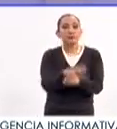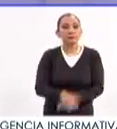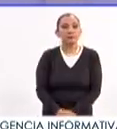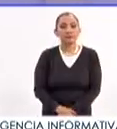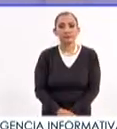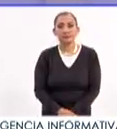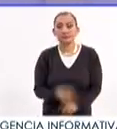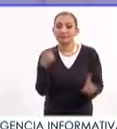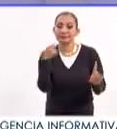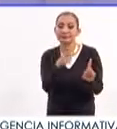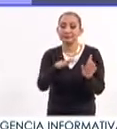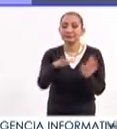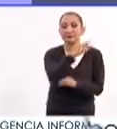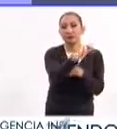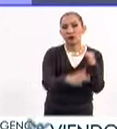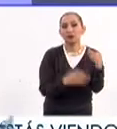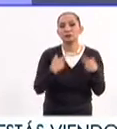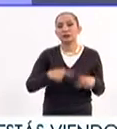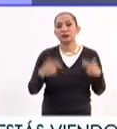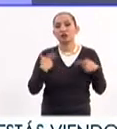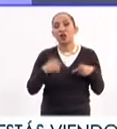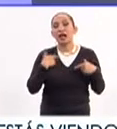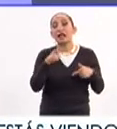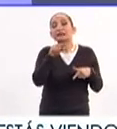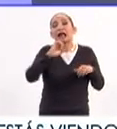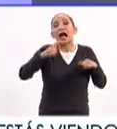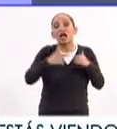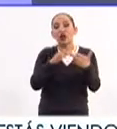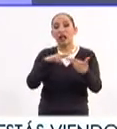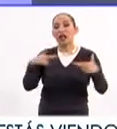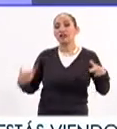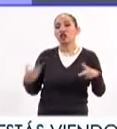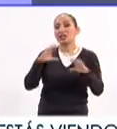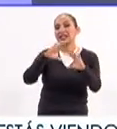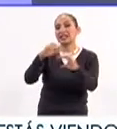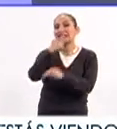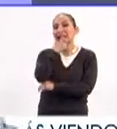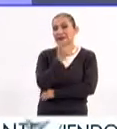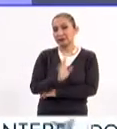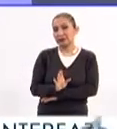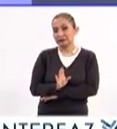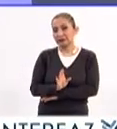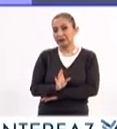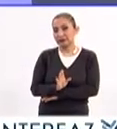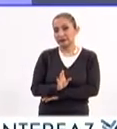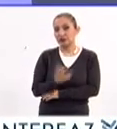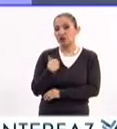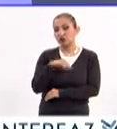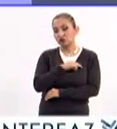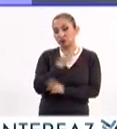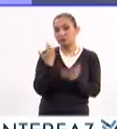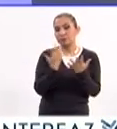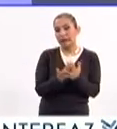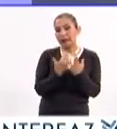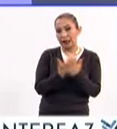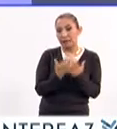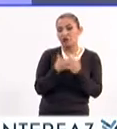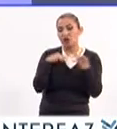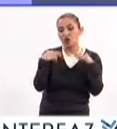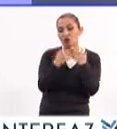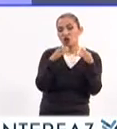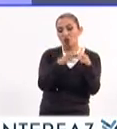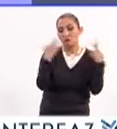está dirigido a todos los agentes que tienen algo que ver en la enseñanza del idioma inglés. Estamos esperando que reunirnos